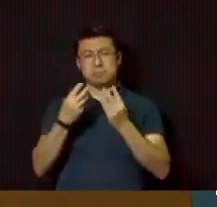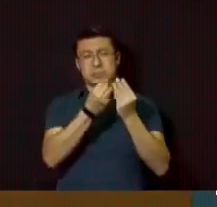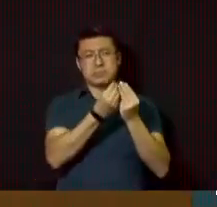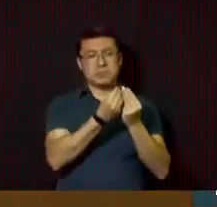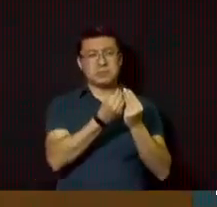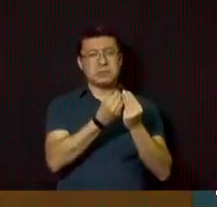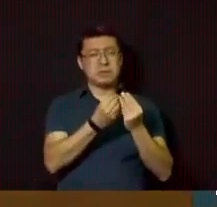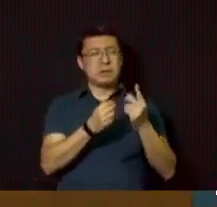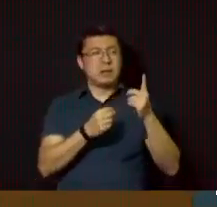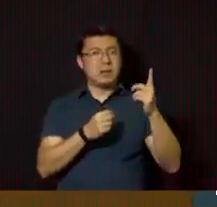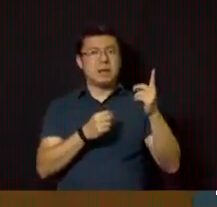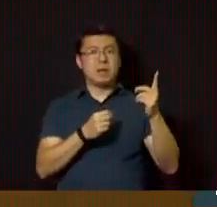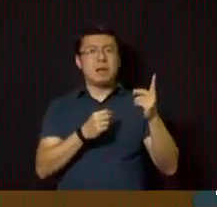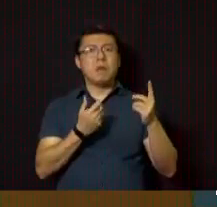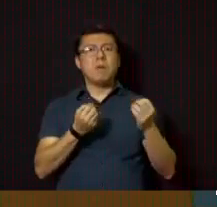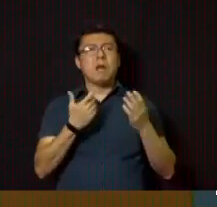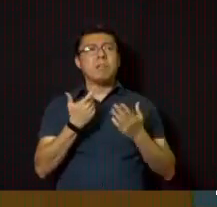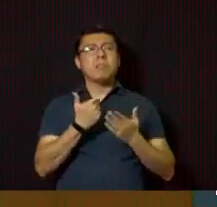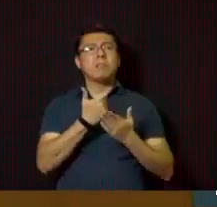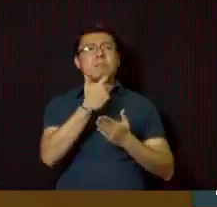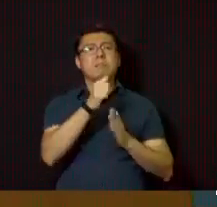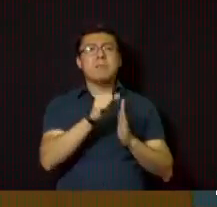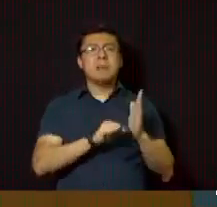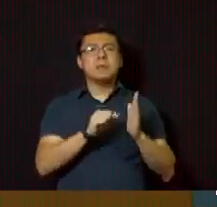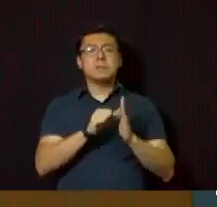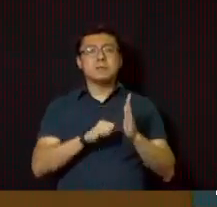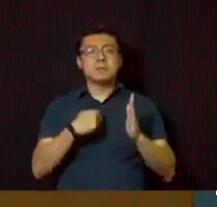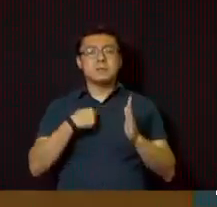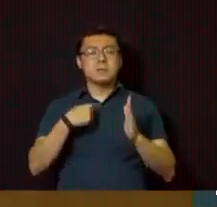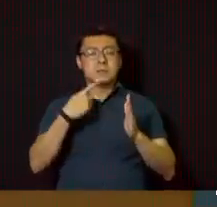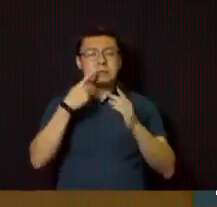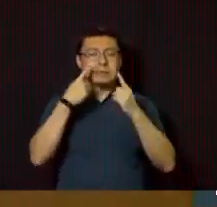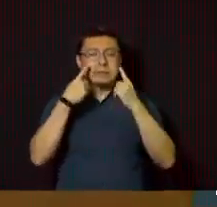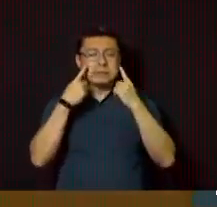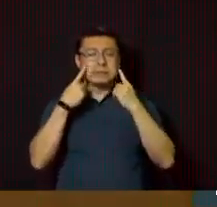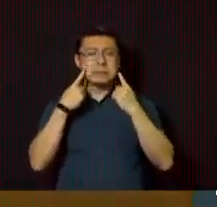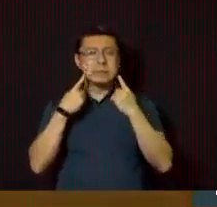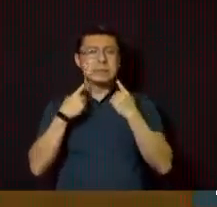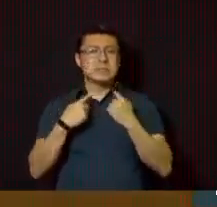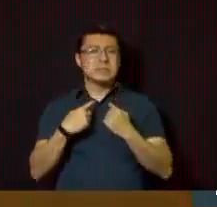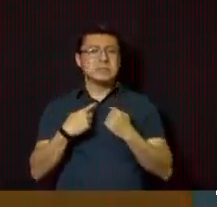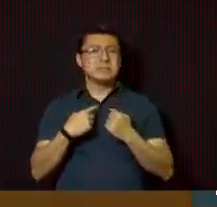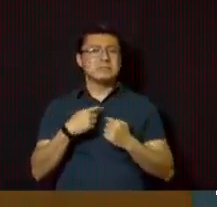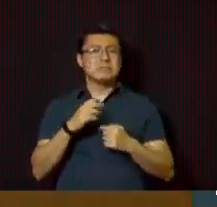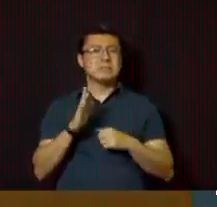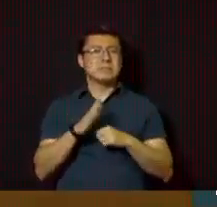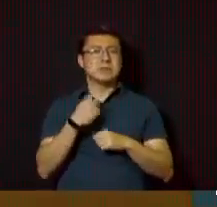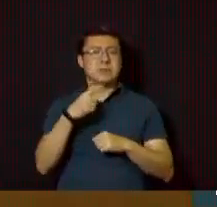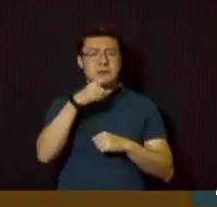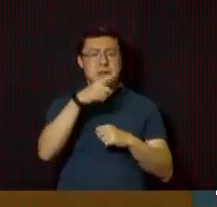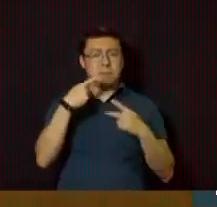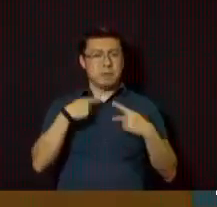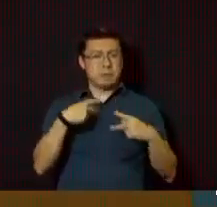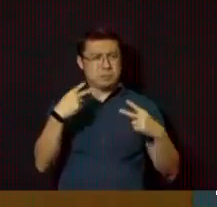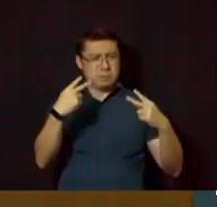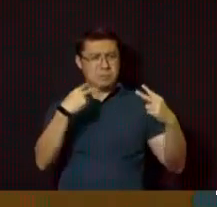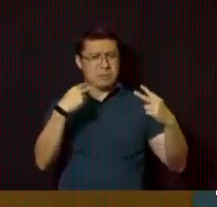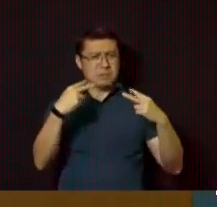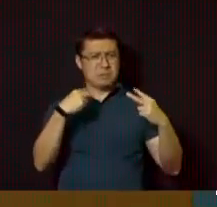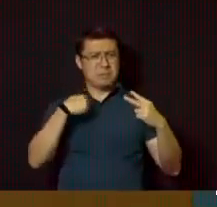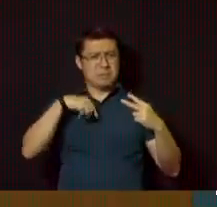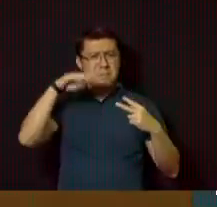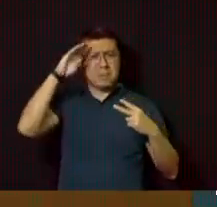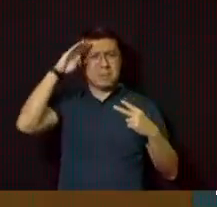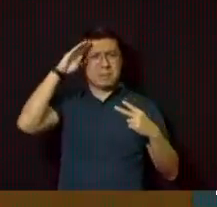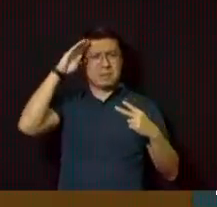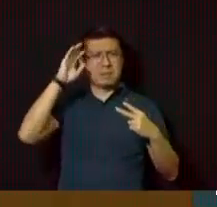me dijeron la pensión y todo esto, yo estaba que lloraba, ¿no? Estaba que lloraba y las personas me miraban y pensaban que era